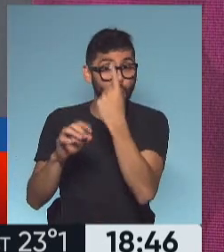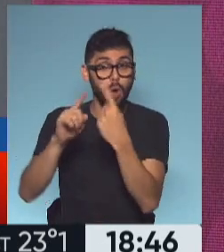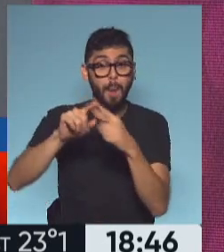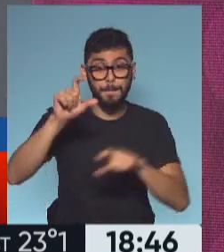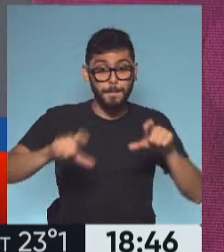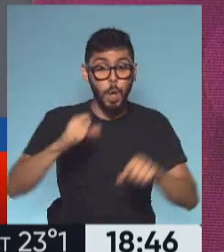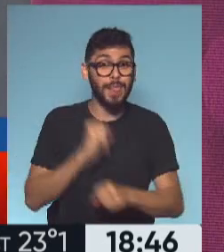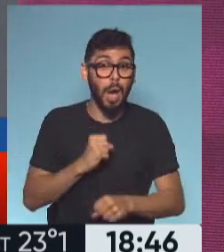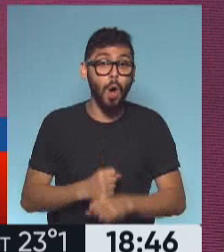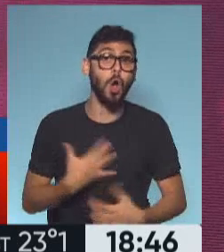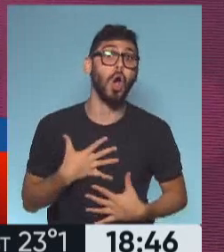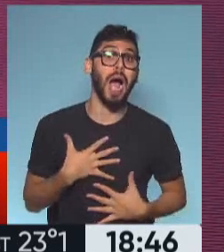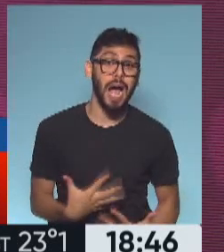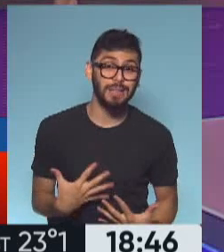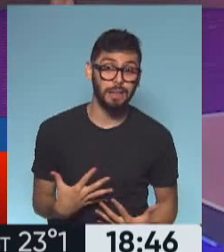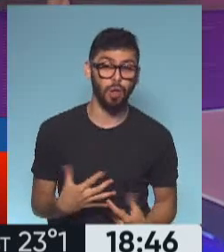está agotado,